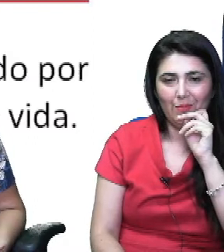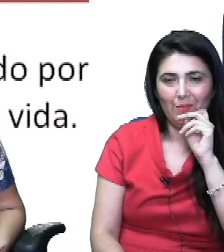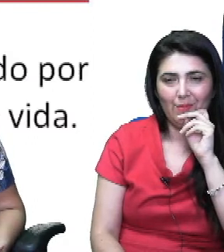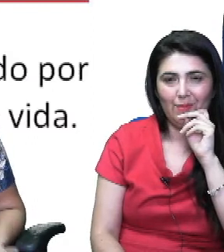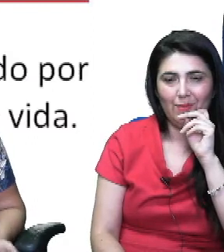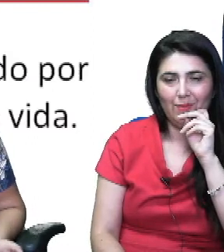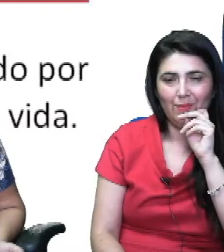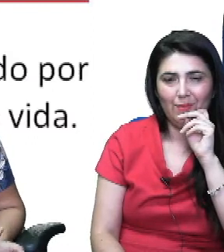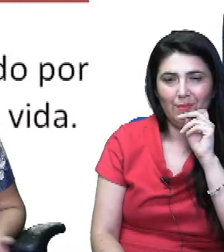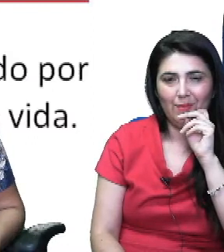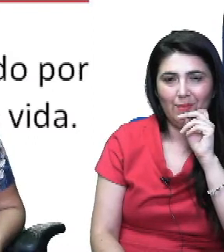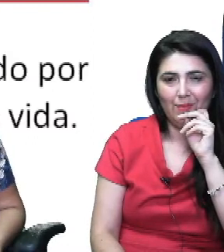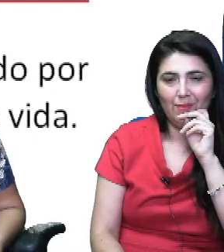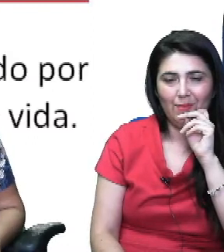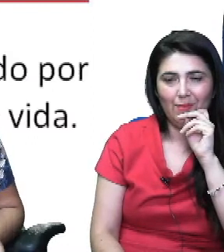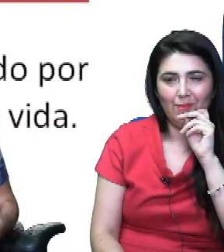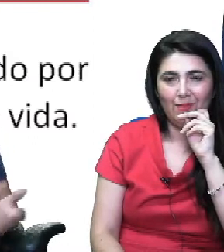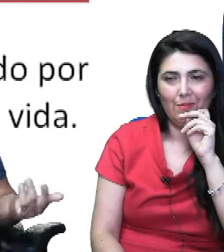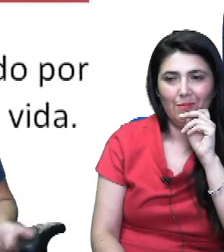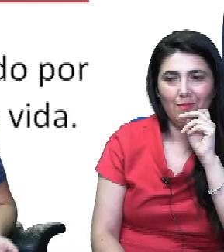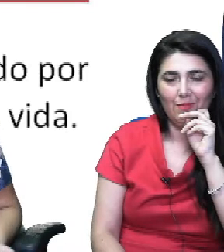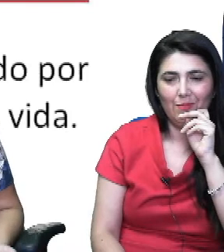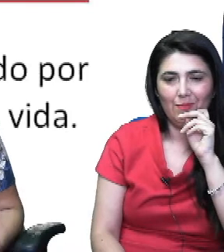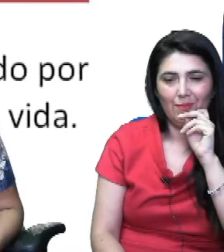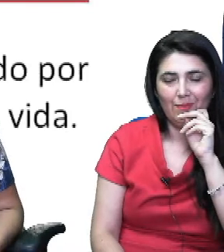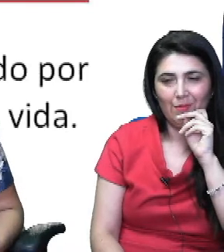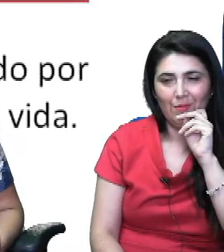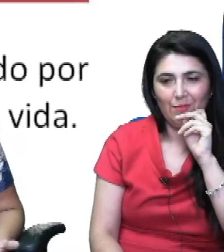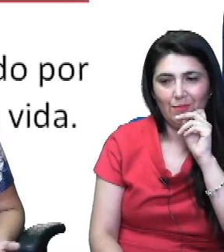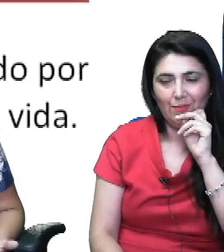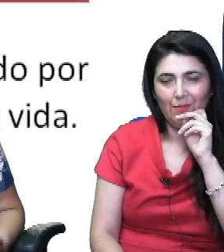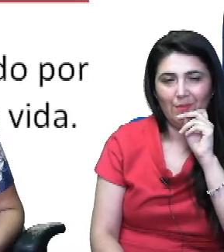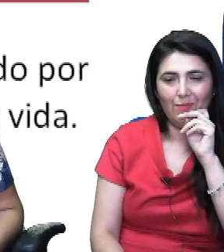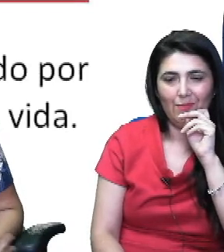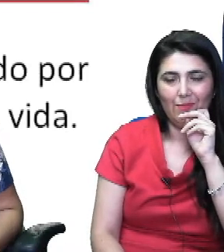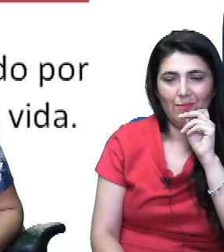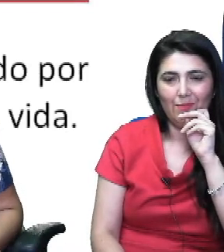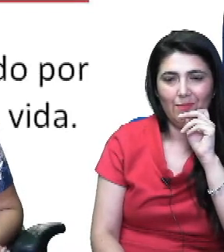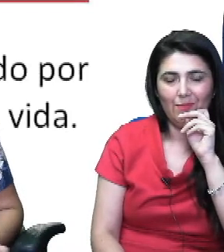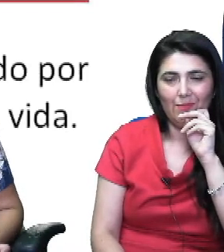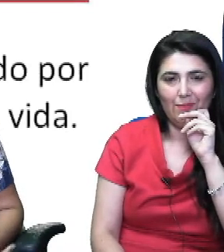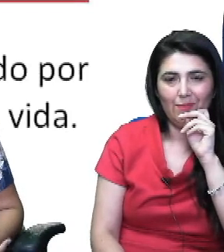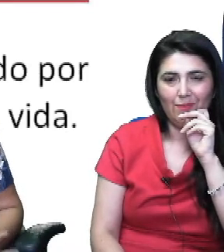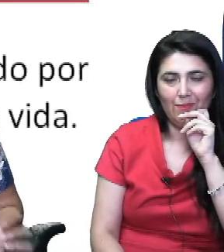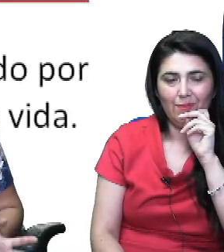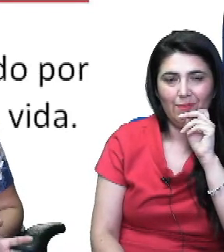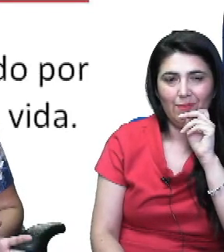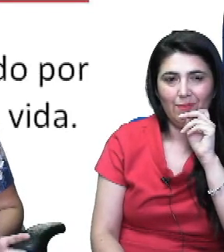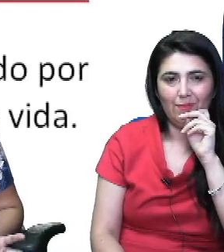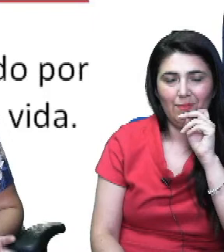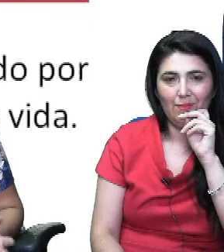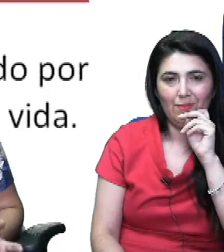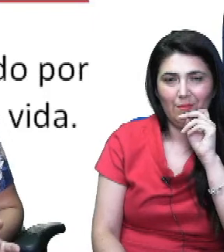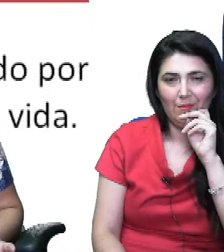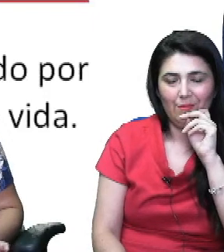en la relación con uno mismo, con su entorno, e incluso también en la filosofía de vida, que ha sido descrito como crecimiento postraumático,